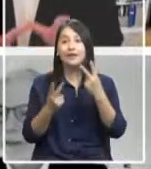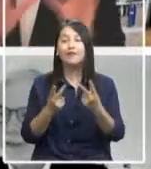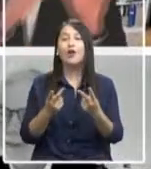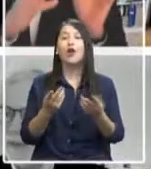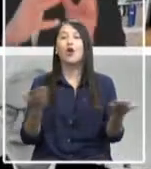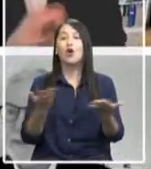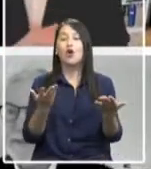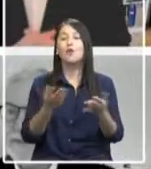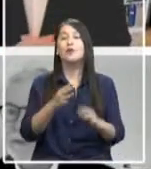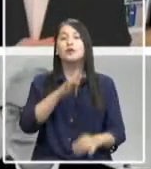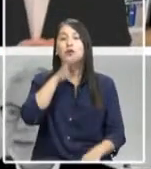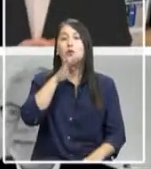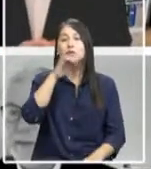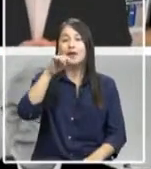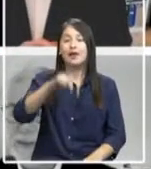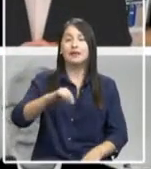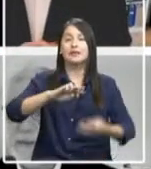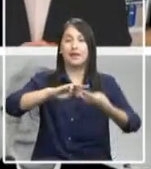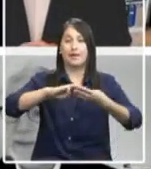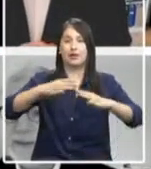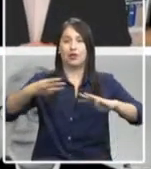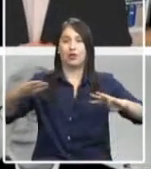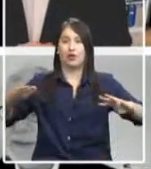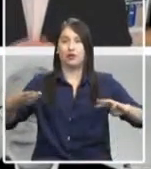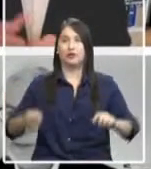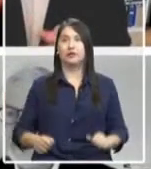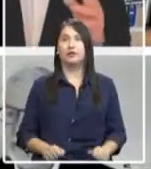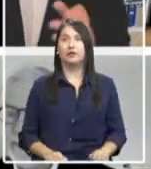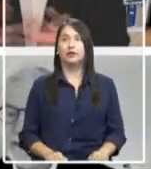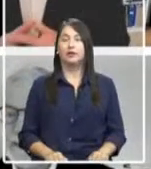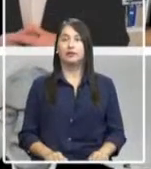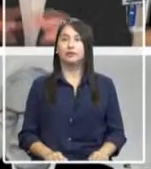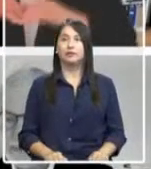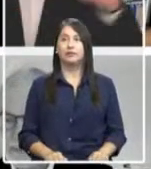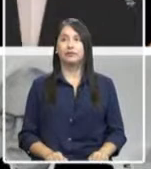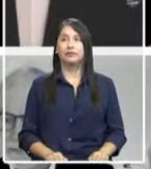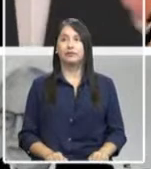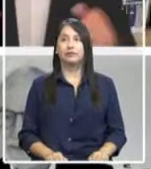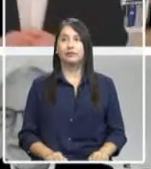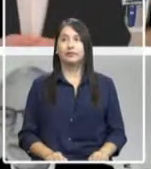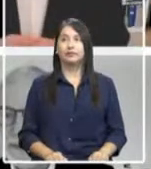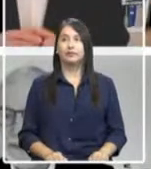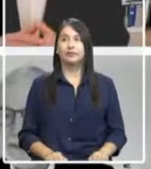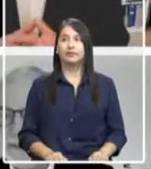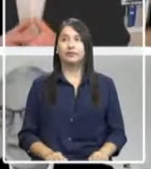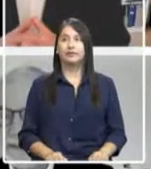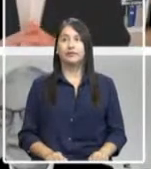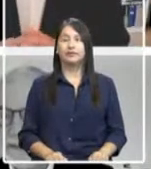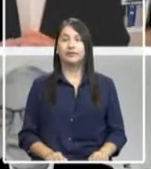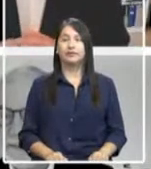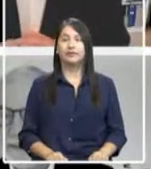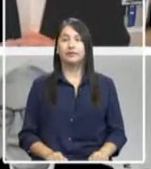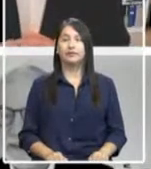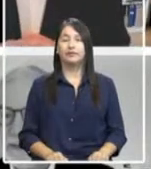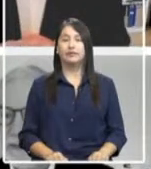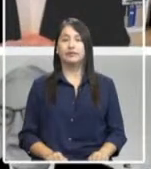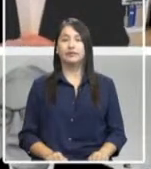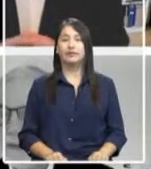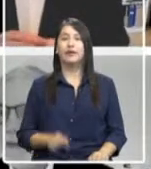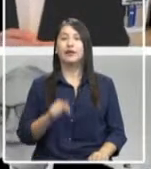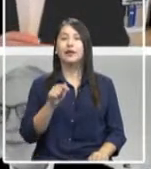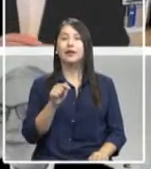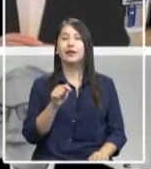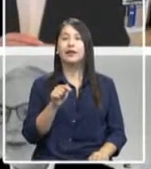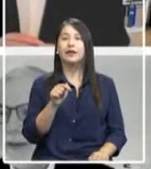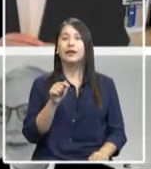metodología, tanto para los aviones de Rolls-Royce que van en los los motores de avión que van en Rolls